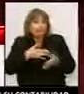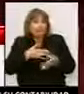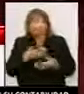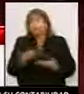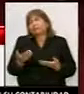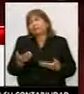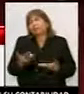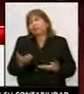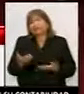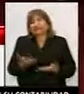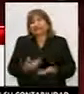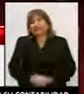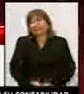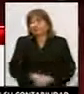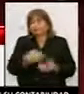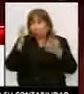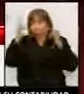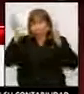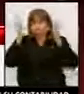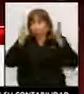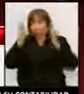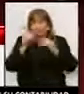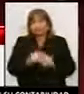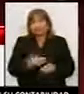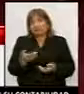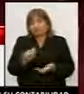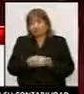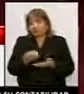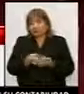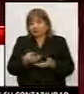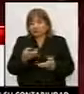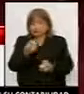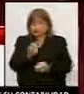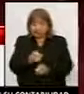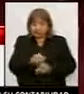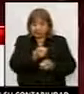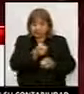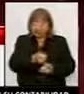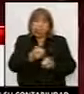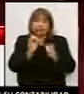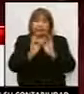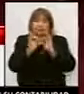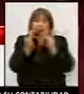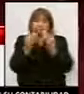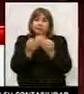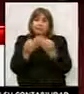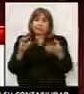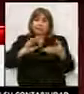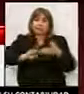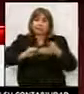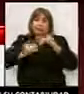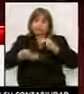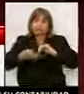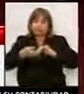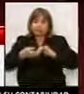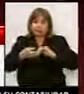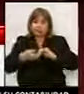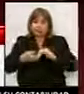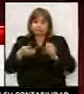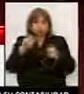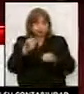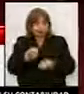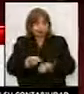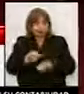han distraído los fondos que debían dedicarse a la agricultura familiar y comunal, fundamentalmente a aventuras